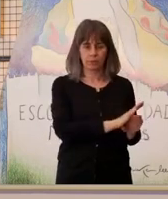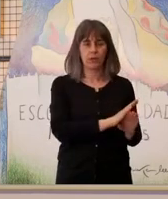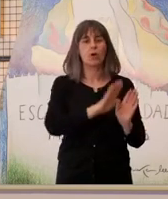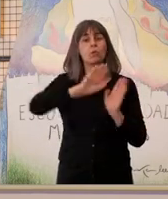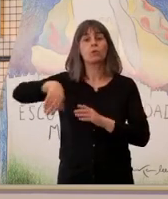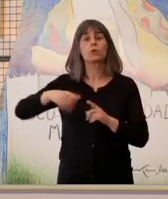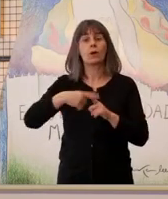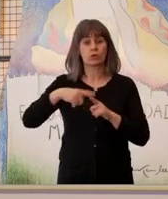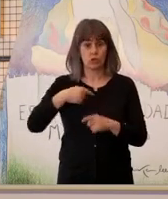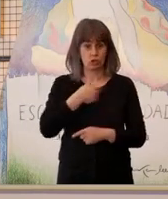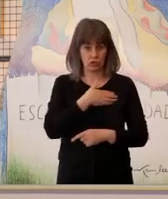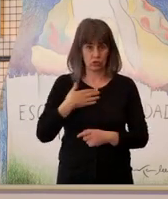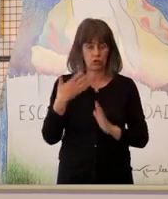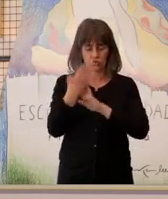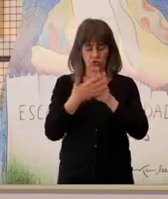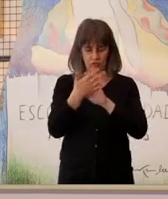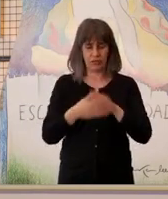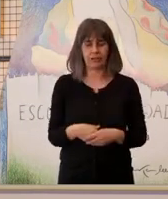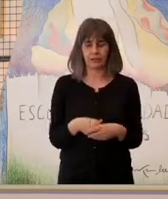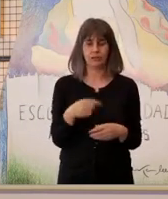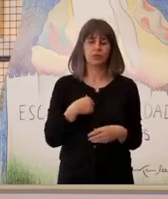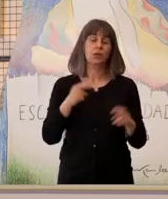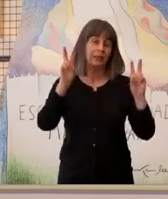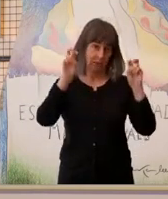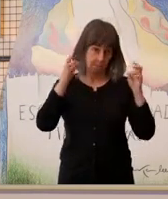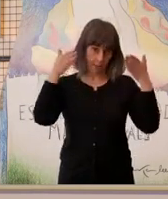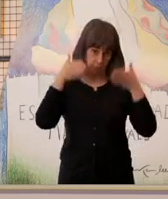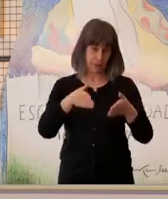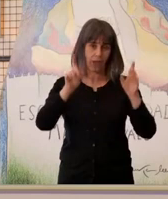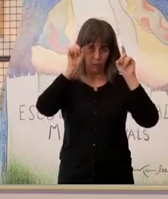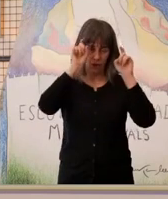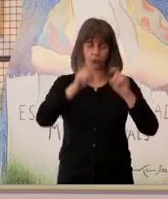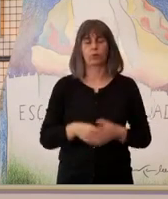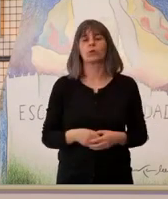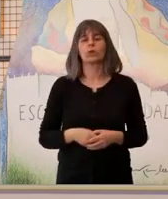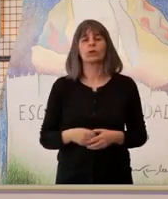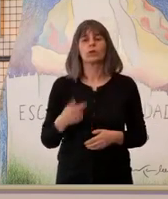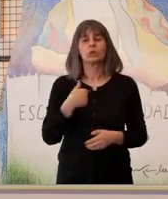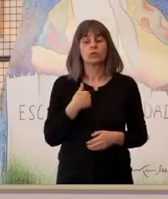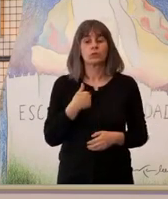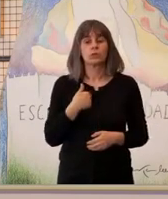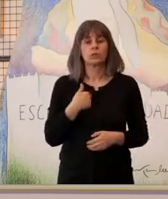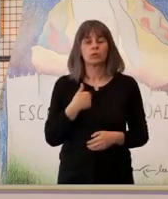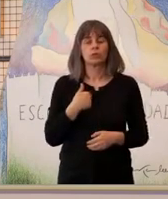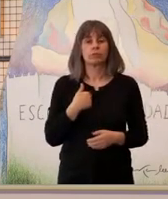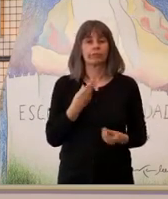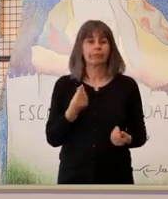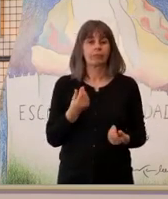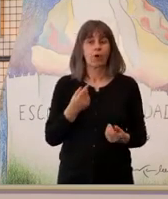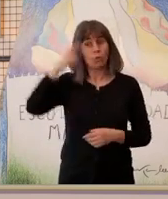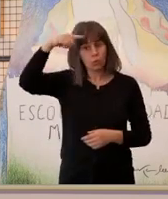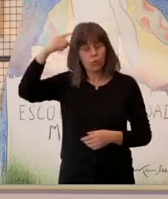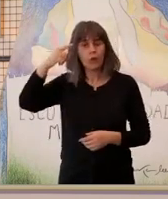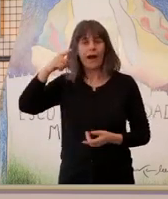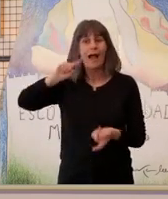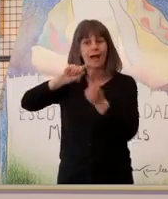cosa que os quería decir quería deciros más cosas sobre la educación cambiarla para mí cambiar la cultura